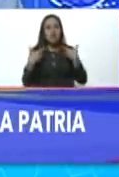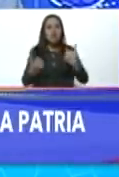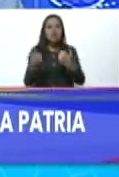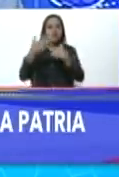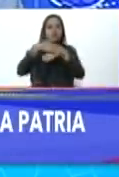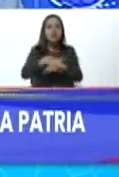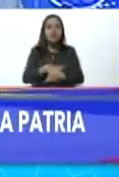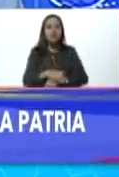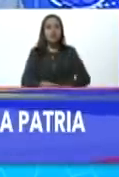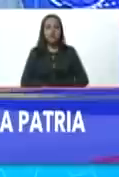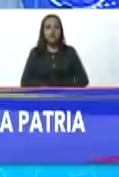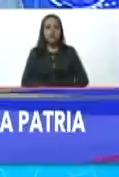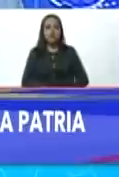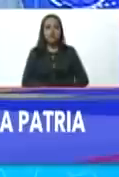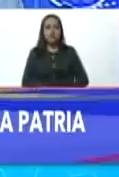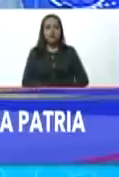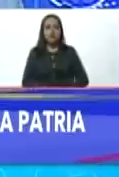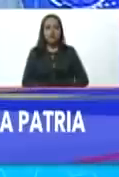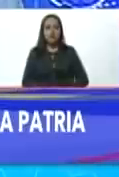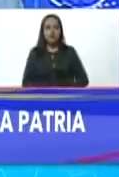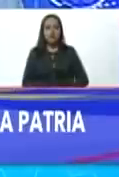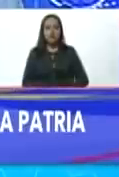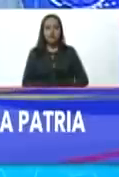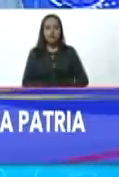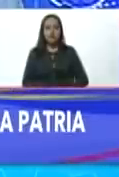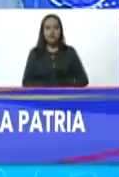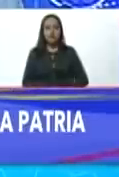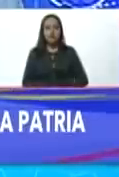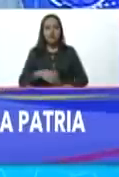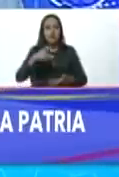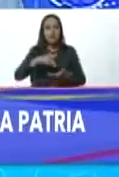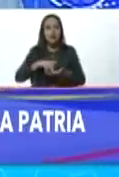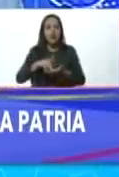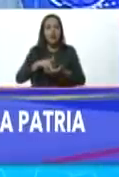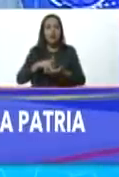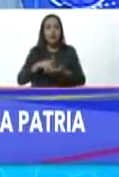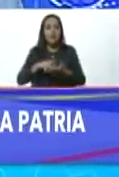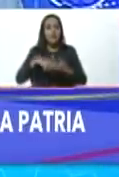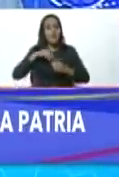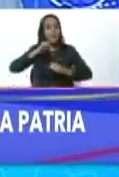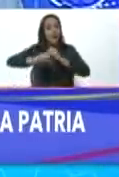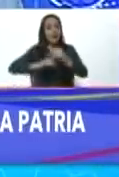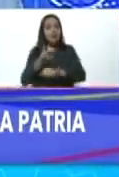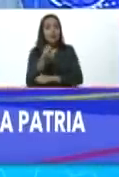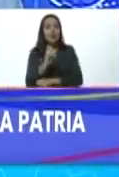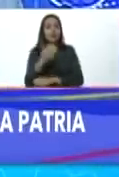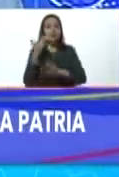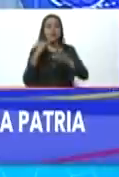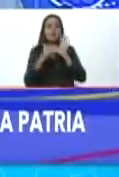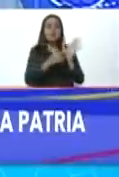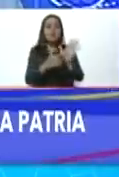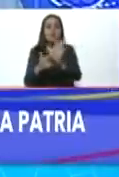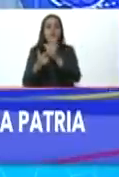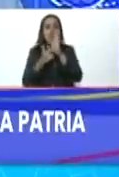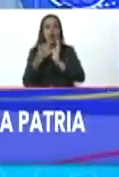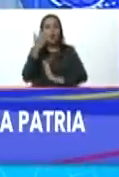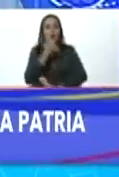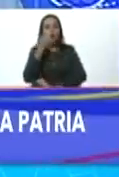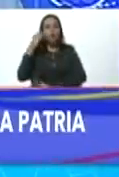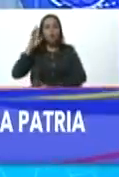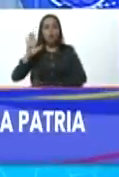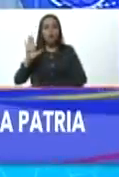integral, la ASIT del Pinar, Parroquia El Paraíso, le dé un mensaje de